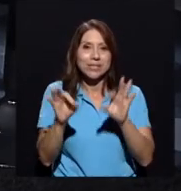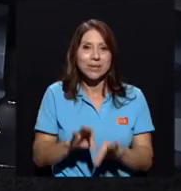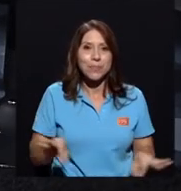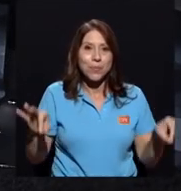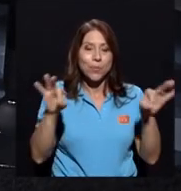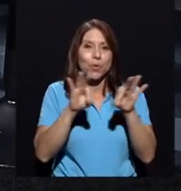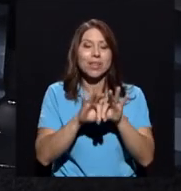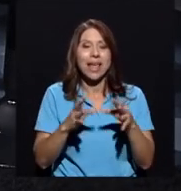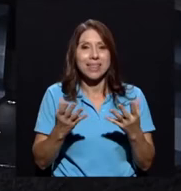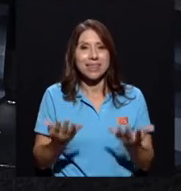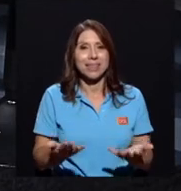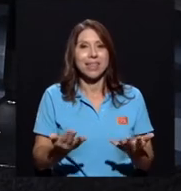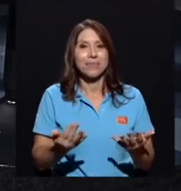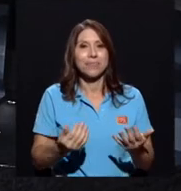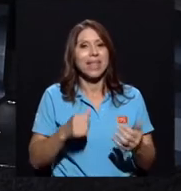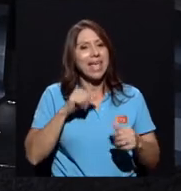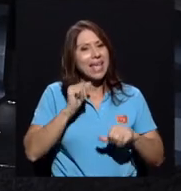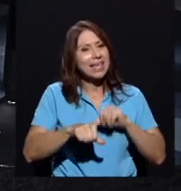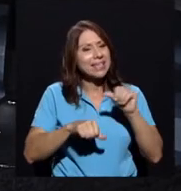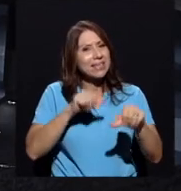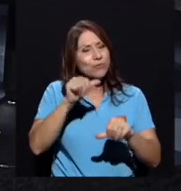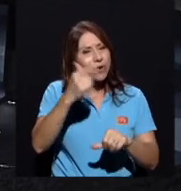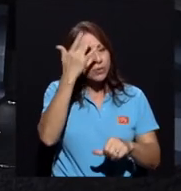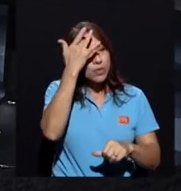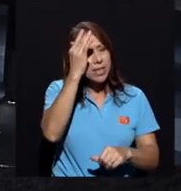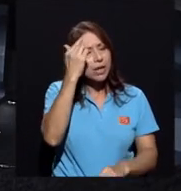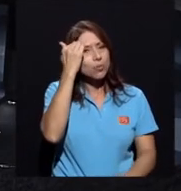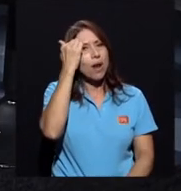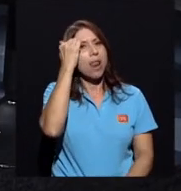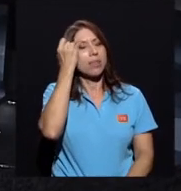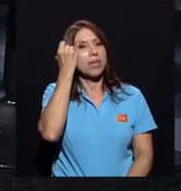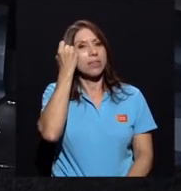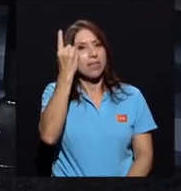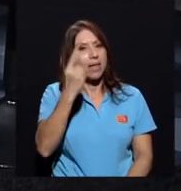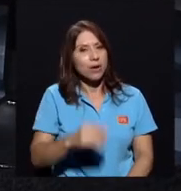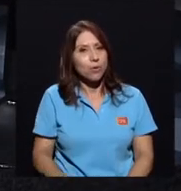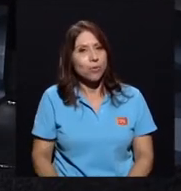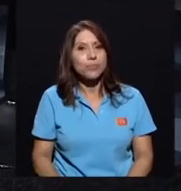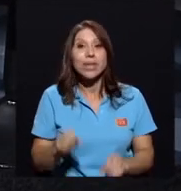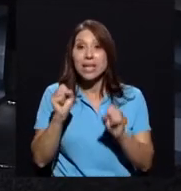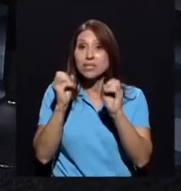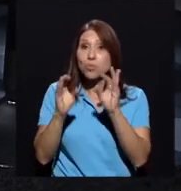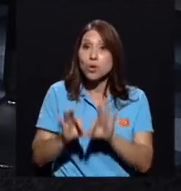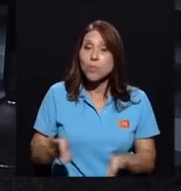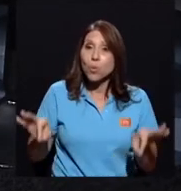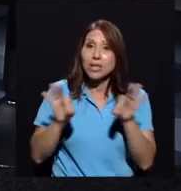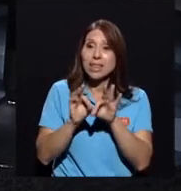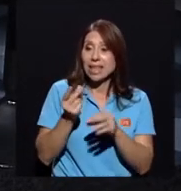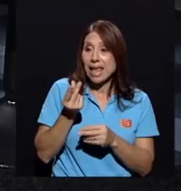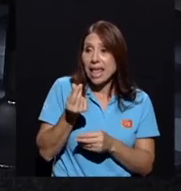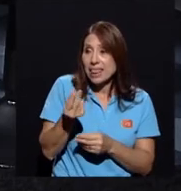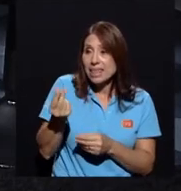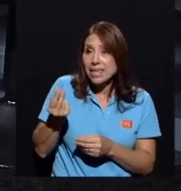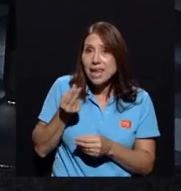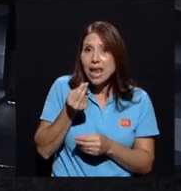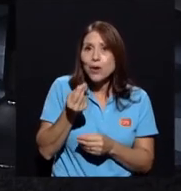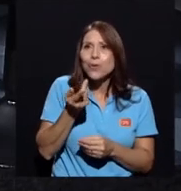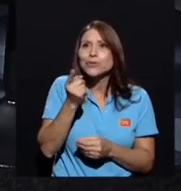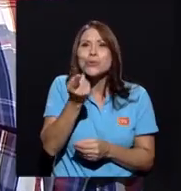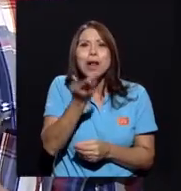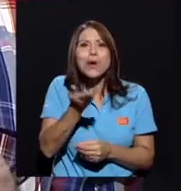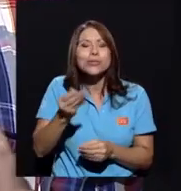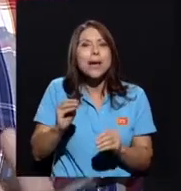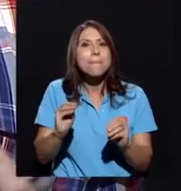ese esfuerzo intelectual de hacerlo es muy importante el dinero es una de esas cosas como mágicas y